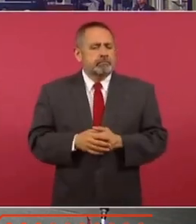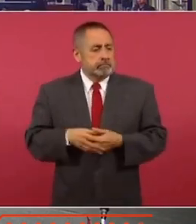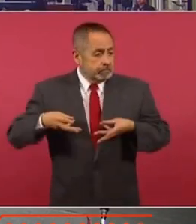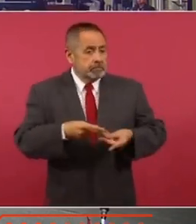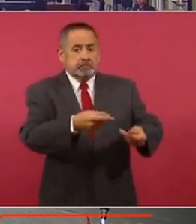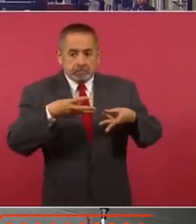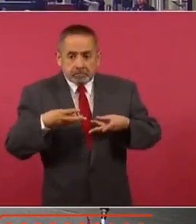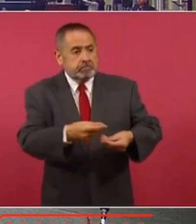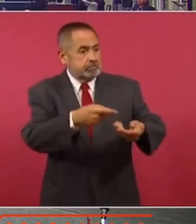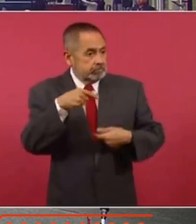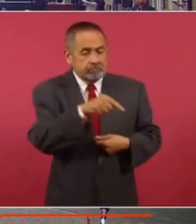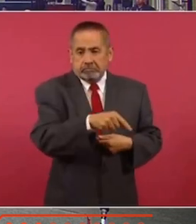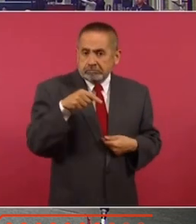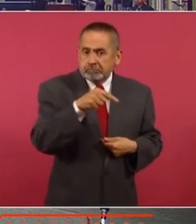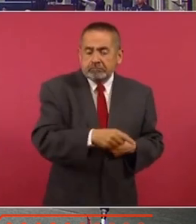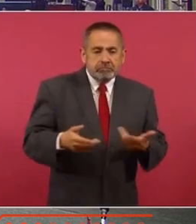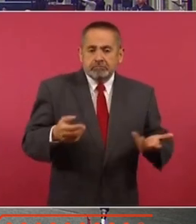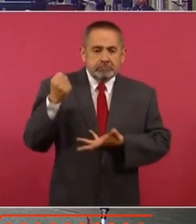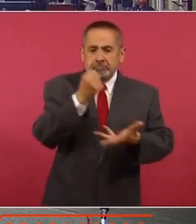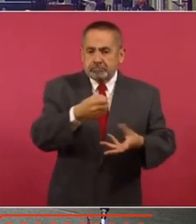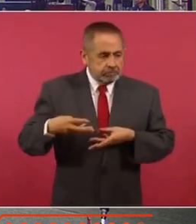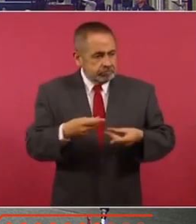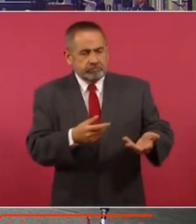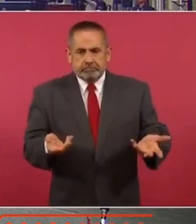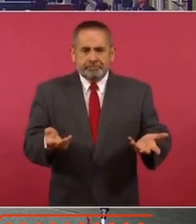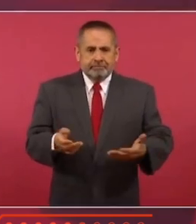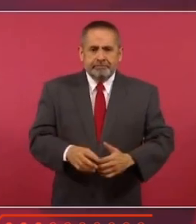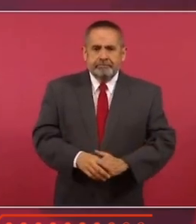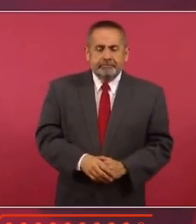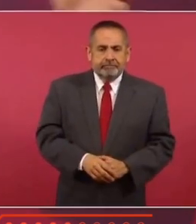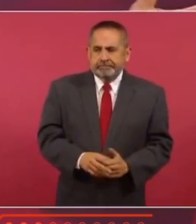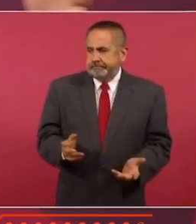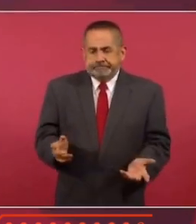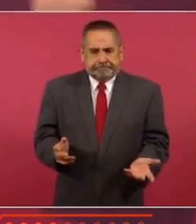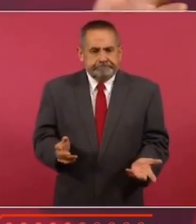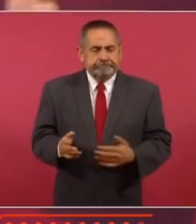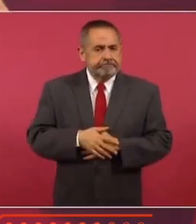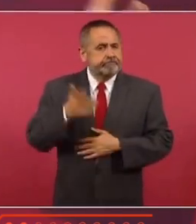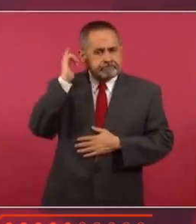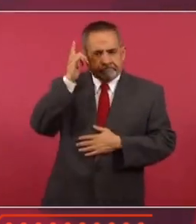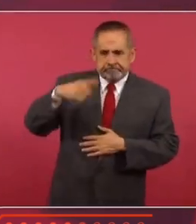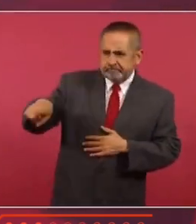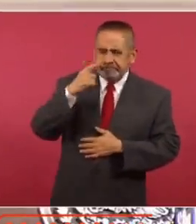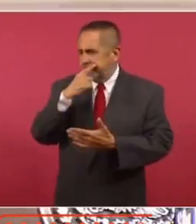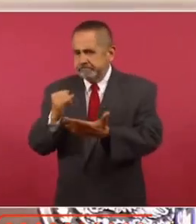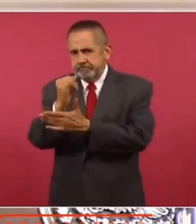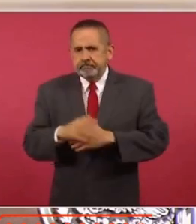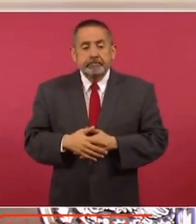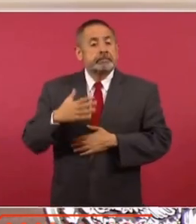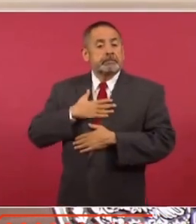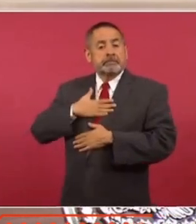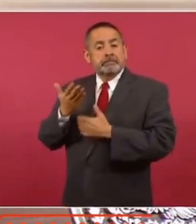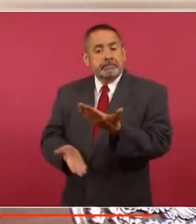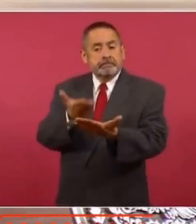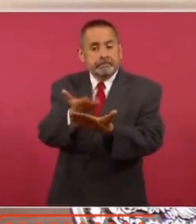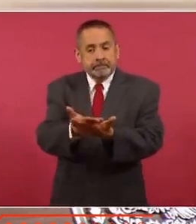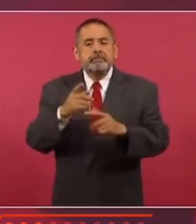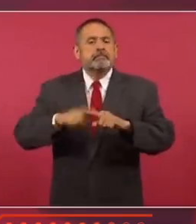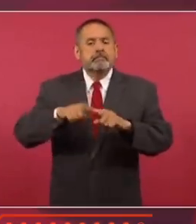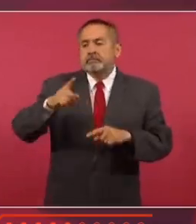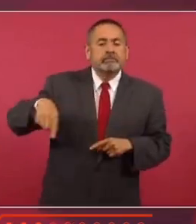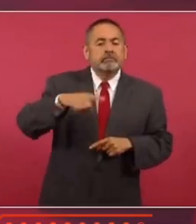gastando el presupuesto. Entonces, ojalá y se tome una decisión. Mi propuesta